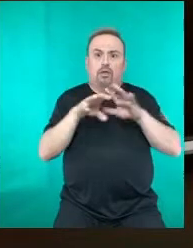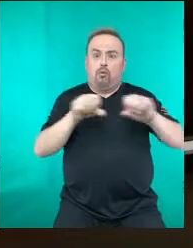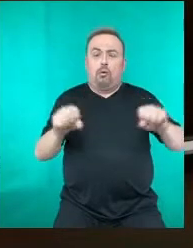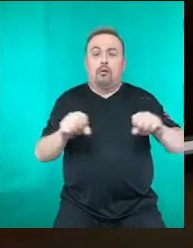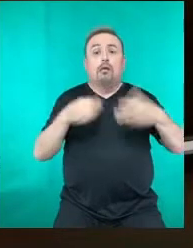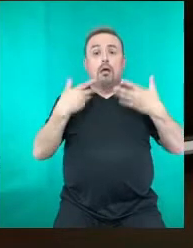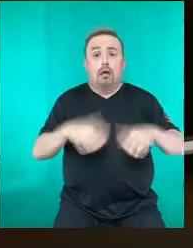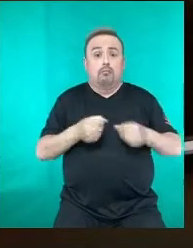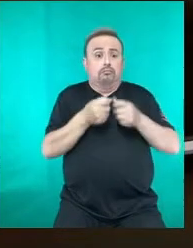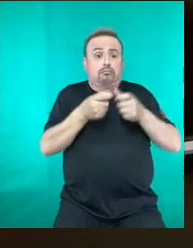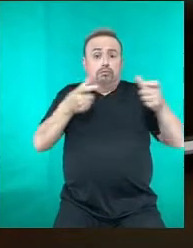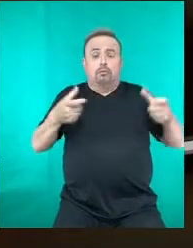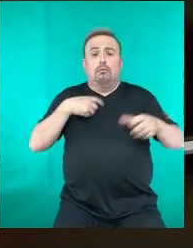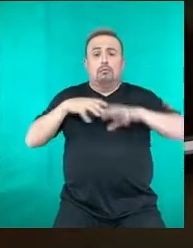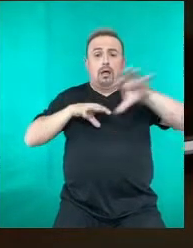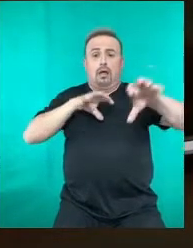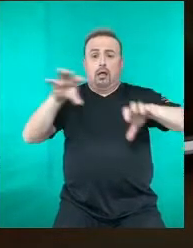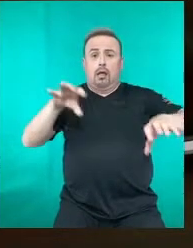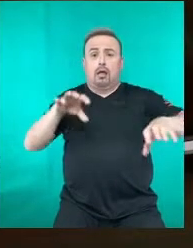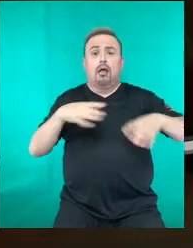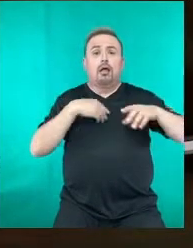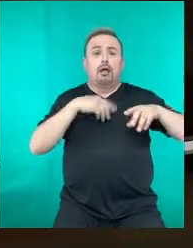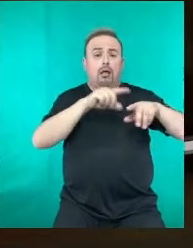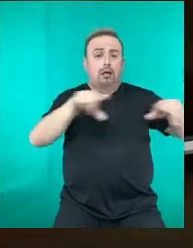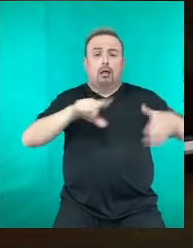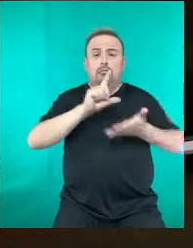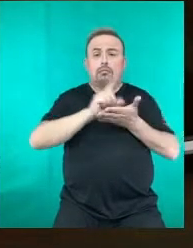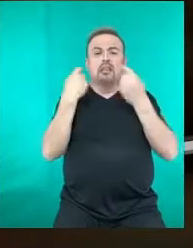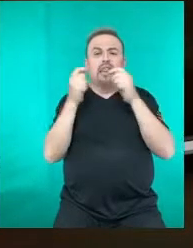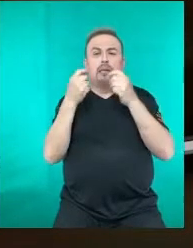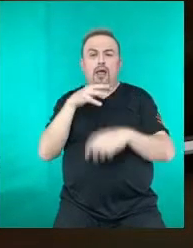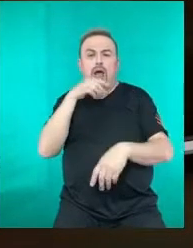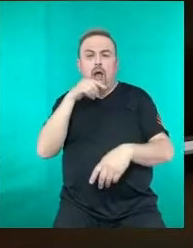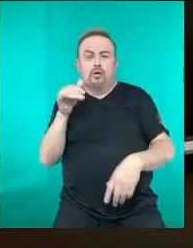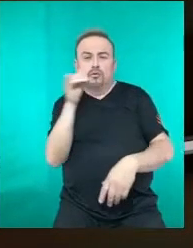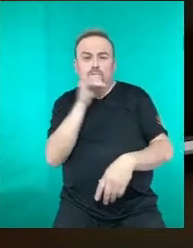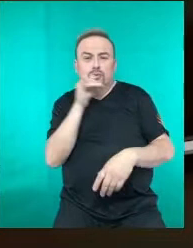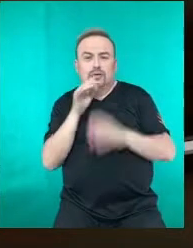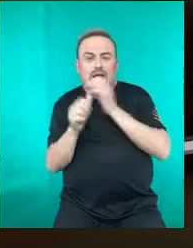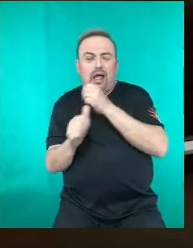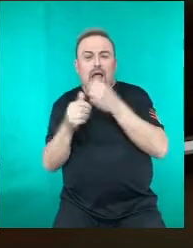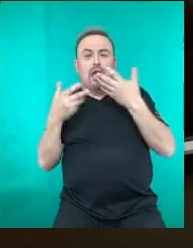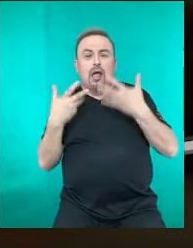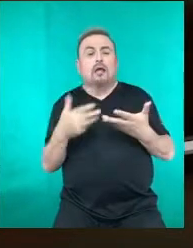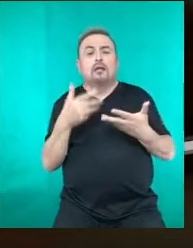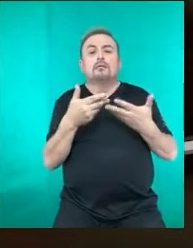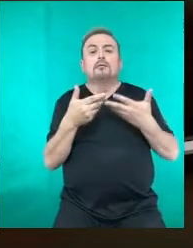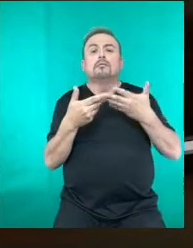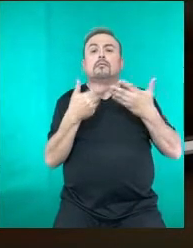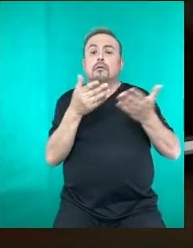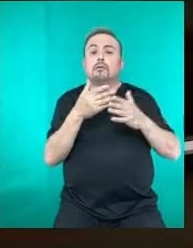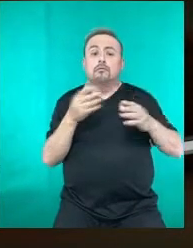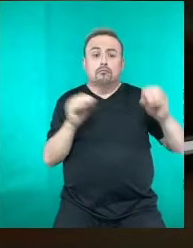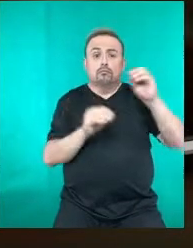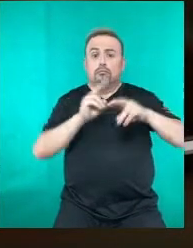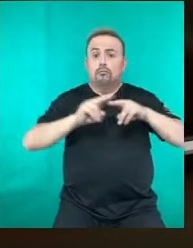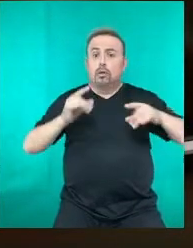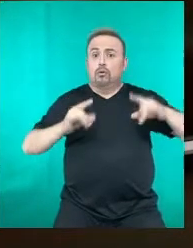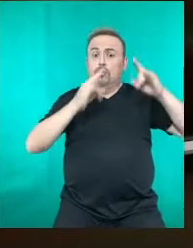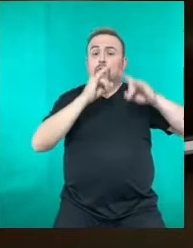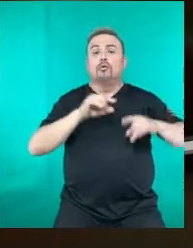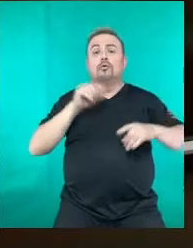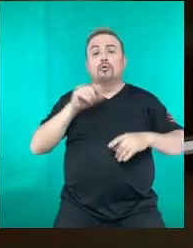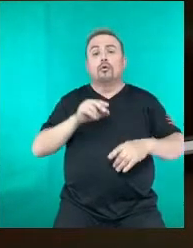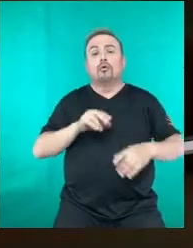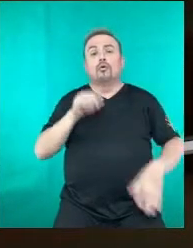otras áreas, por ejemplo, plantas de tratamiento de aguas servidas, que se construyó para el desarrollo de la zona sur de Iquique, Altos de